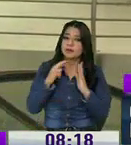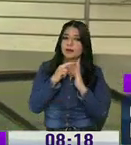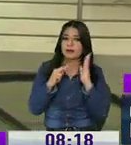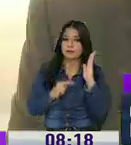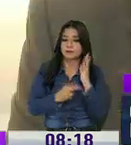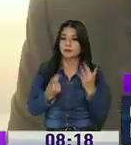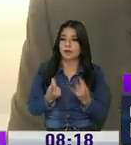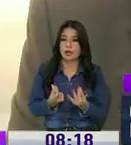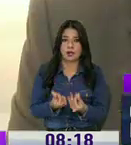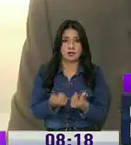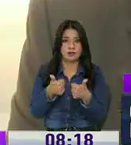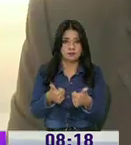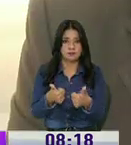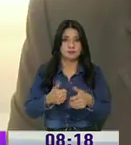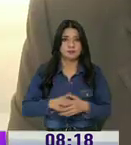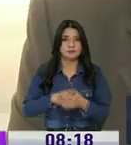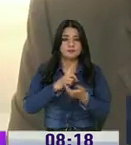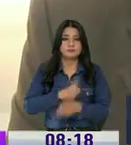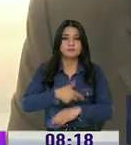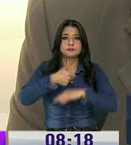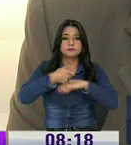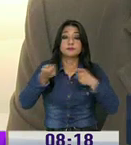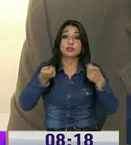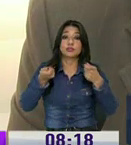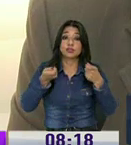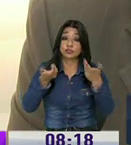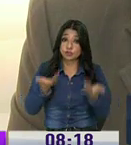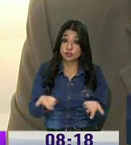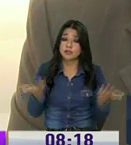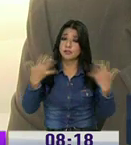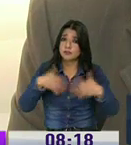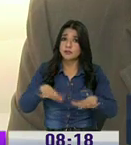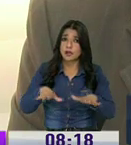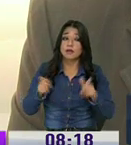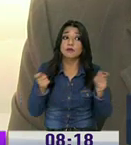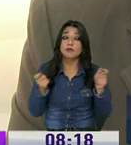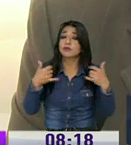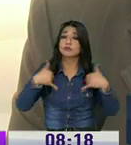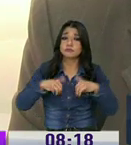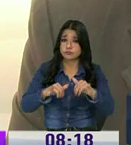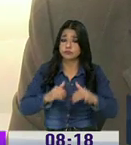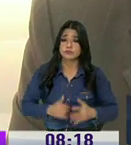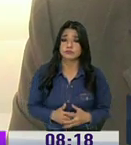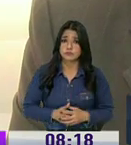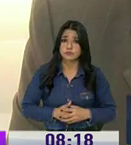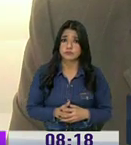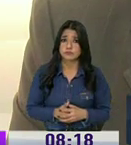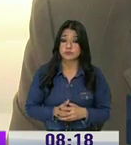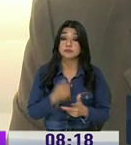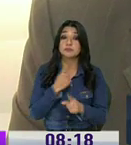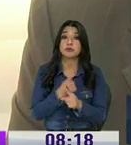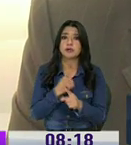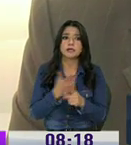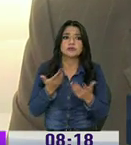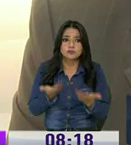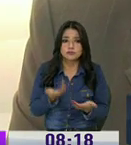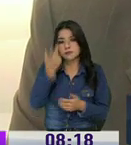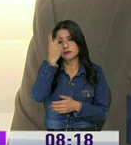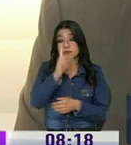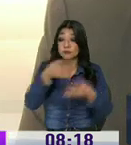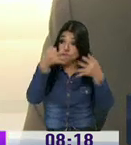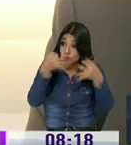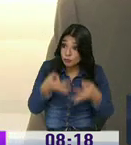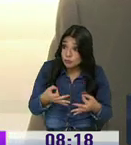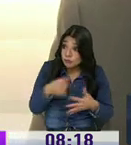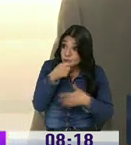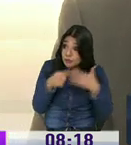de calidad. La agencia de control ha realizado los operativos y nos determinamos de que no se cumplen